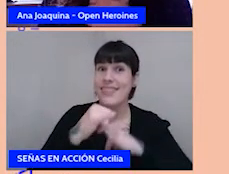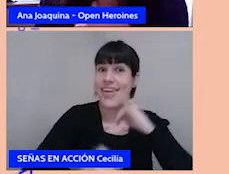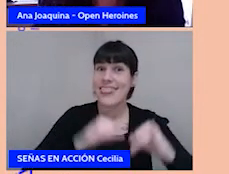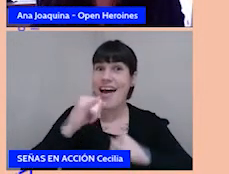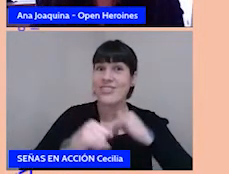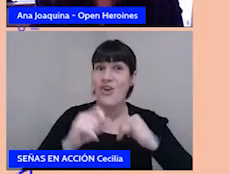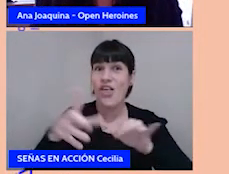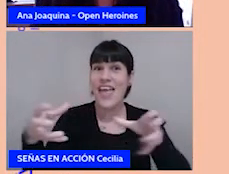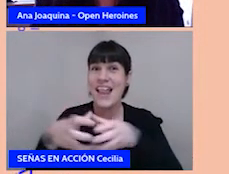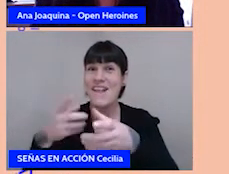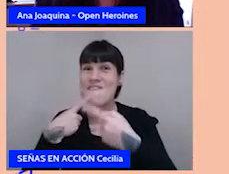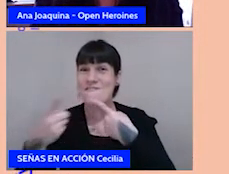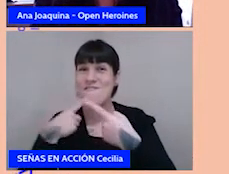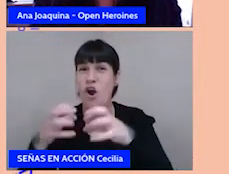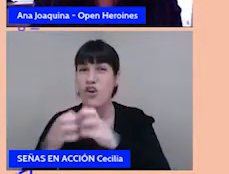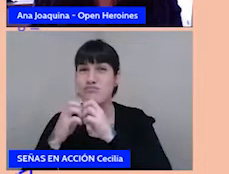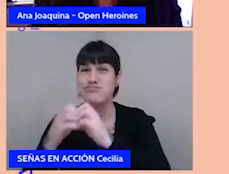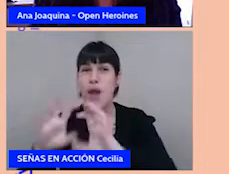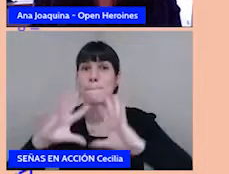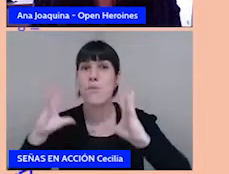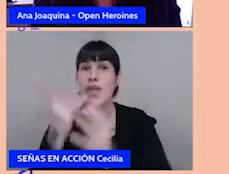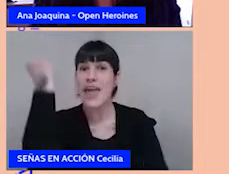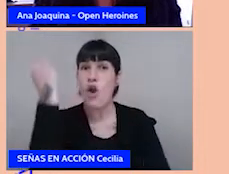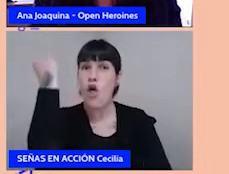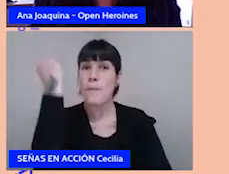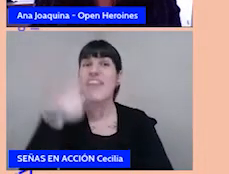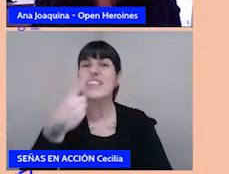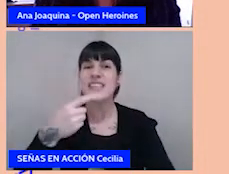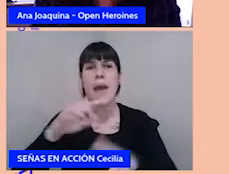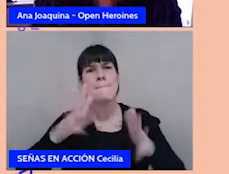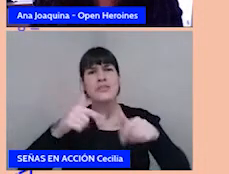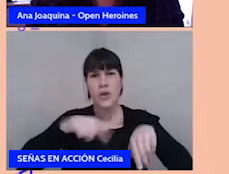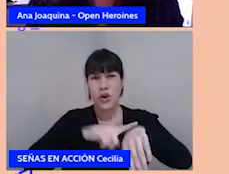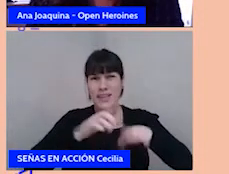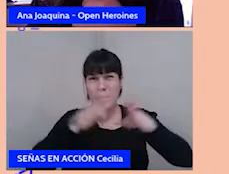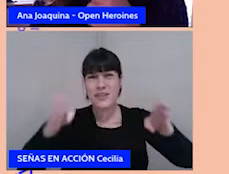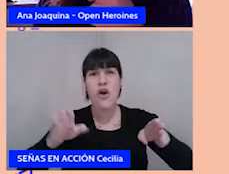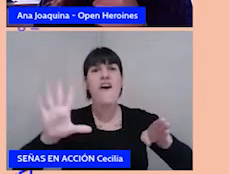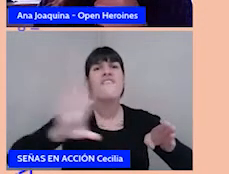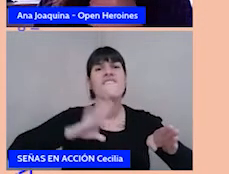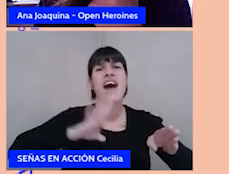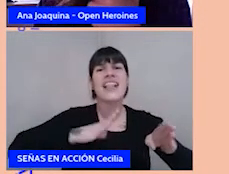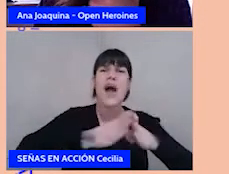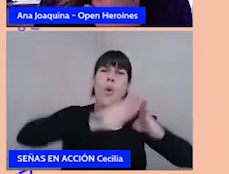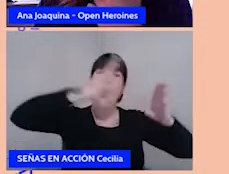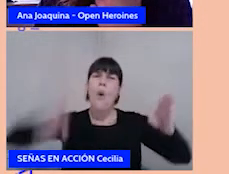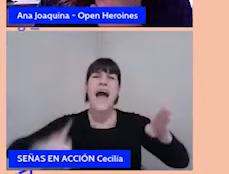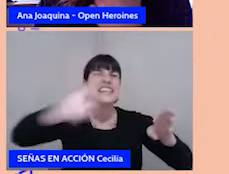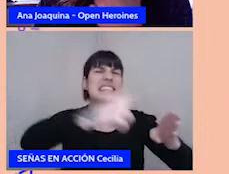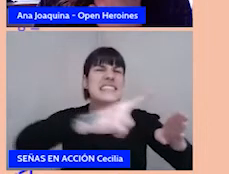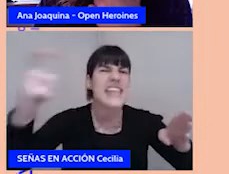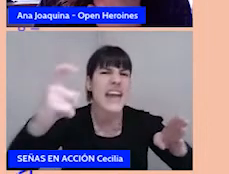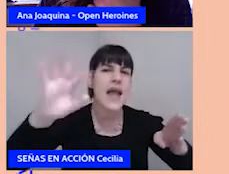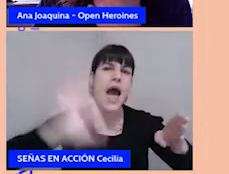dice que al paso que vamos va a tomar alrededor de 100 años alcanzar la equidad de género. Y justo lo que hacemos en World Pulse es tratar de aportar